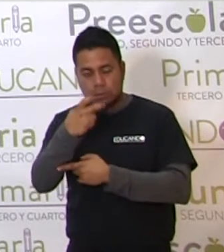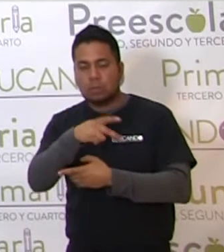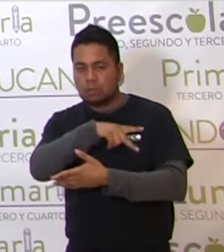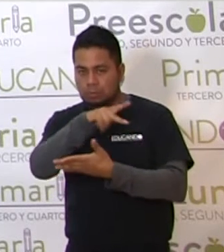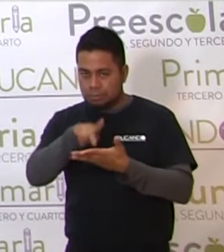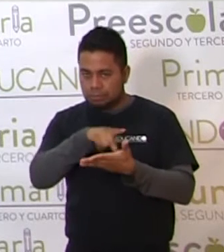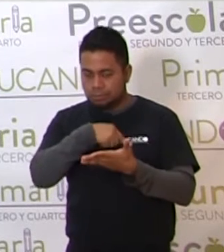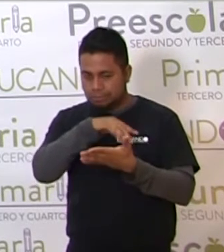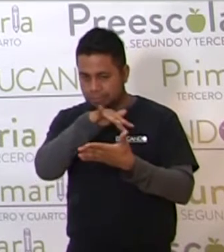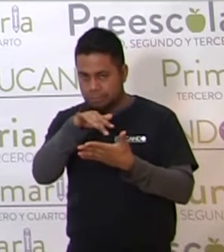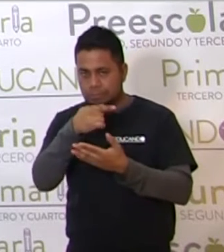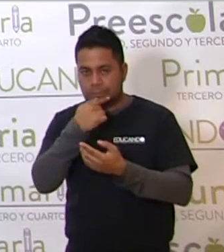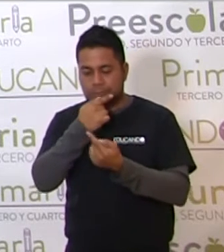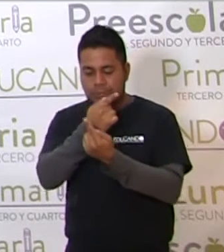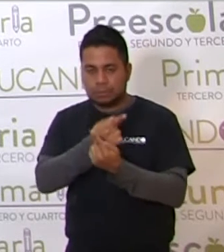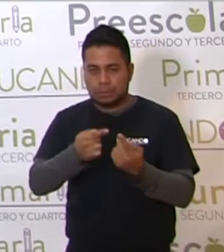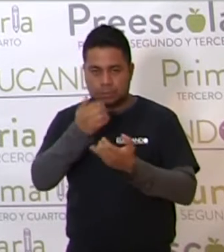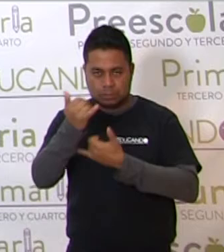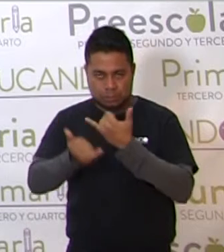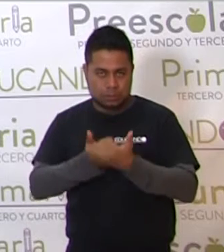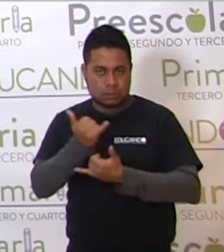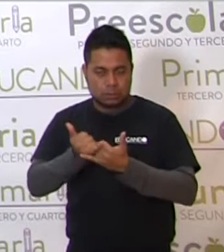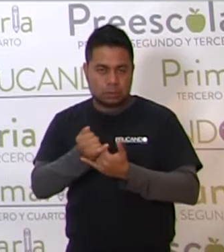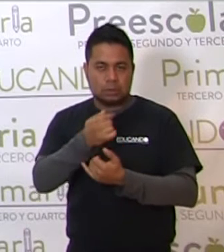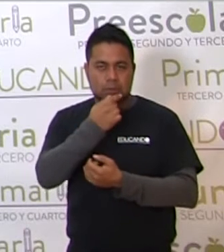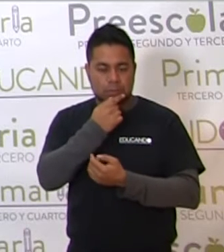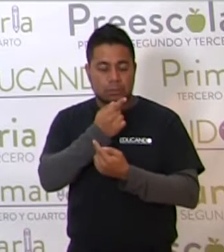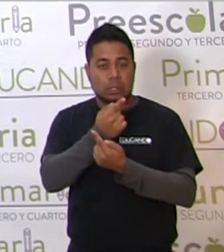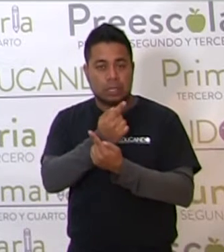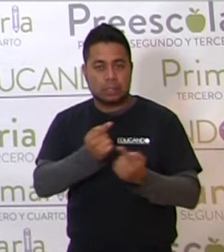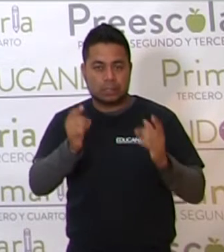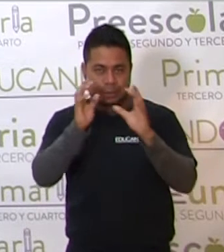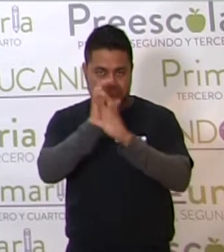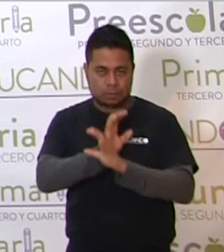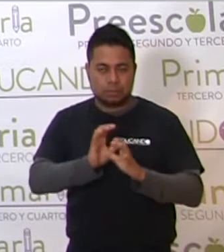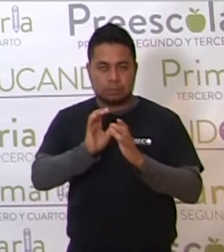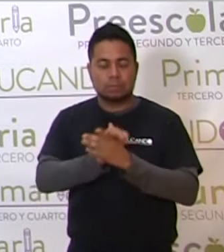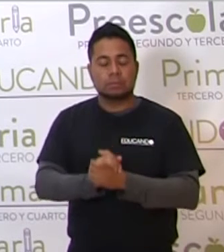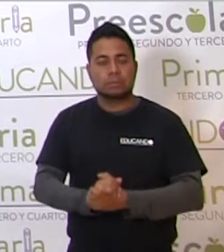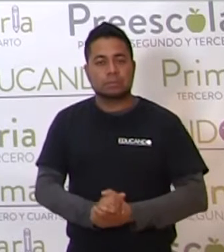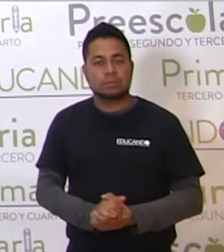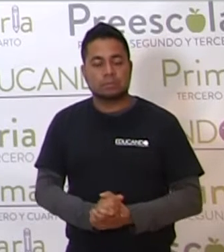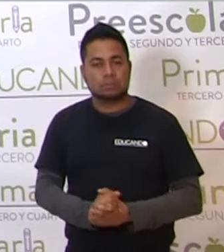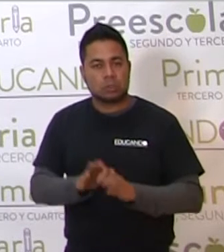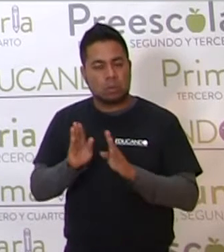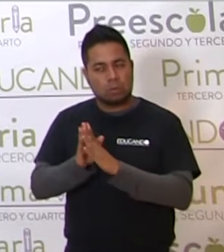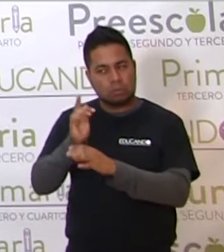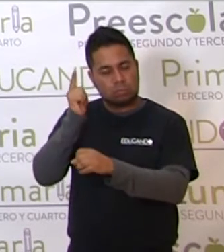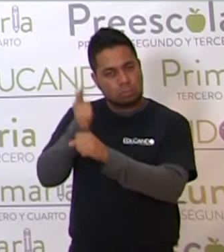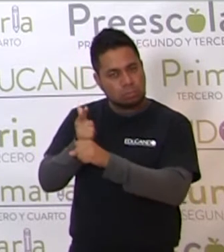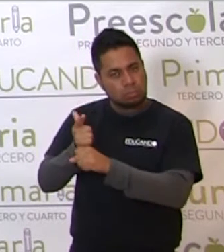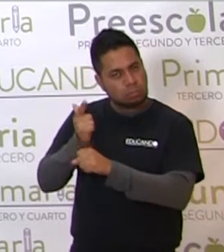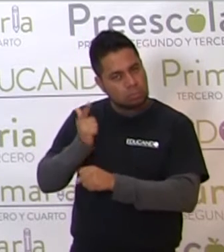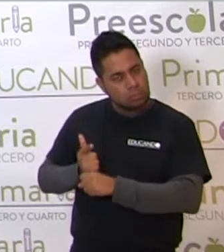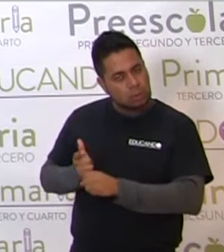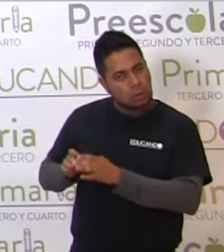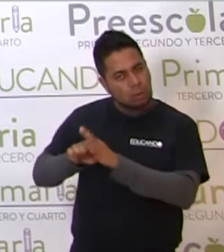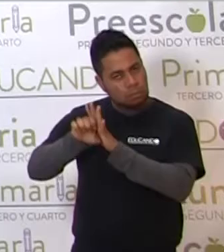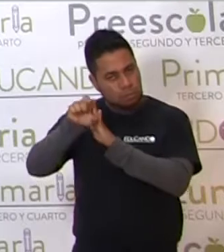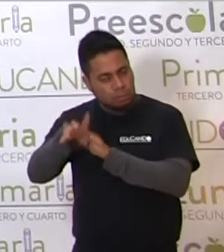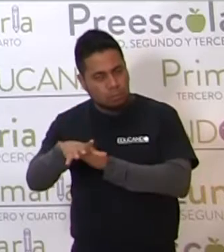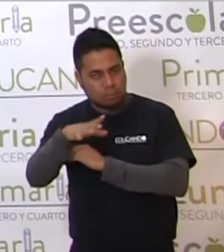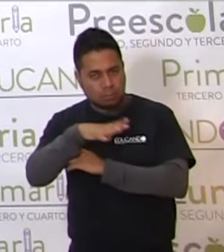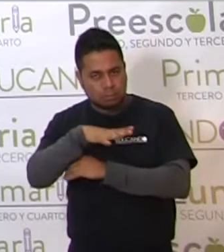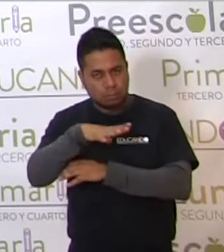leer los niños jugarán y las niñas cantarán te das cuenta como